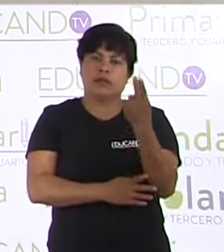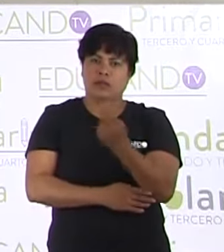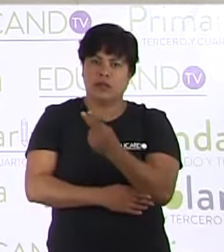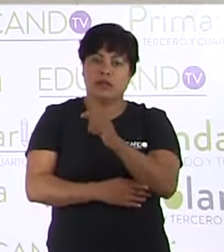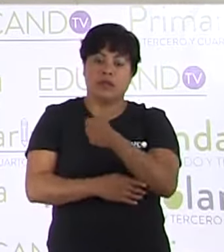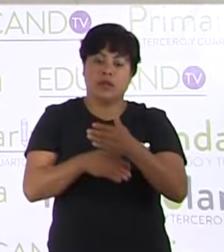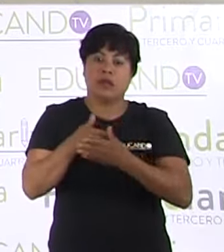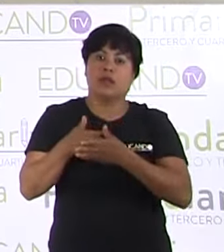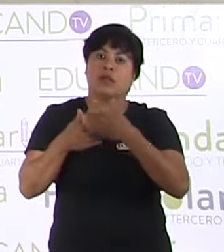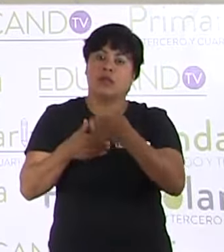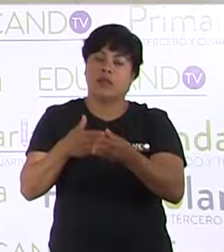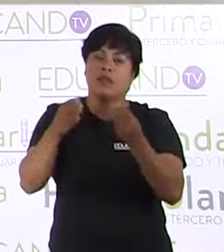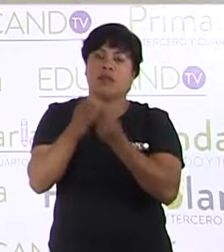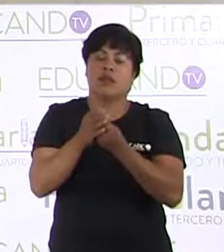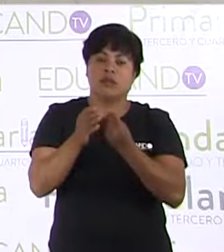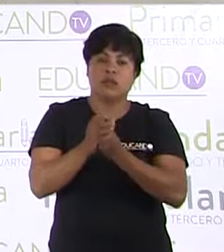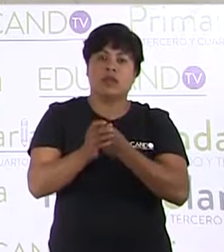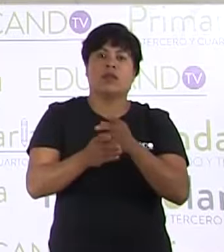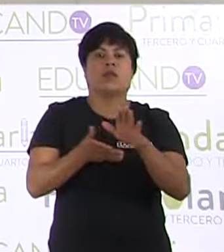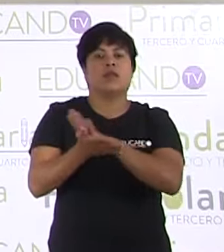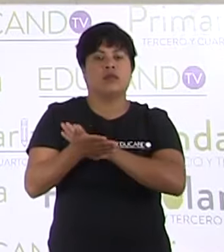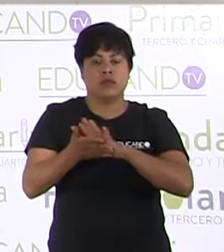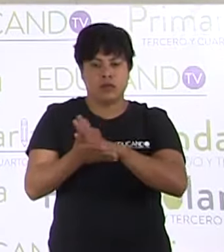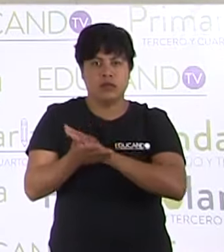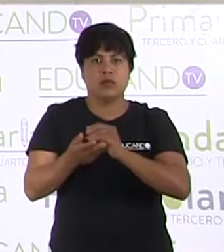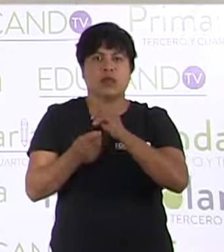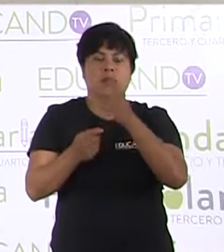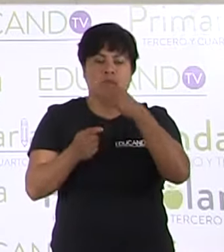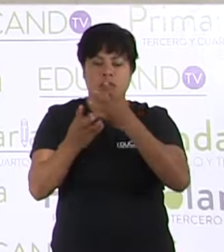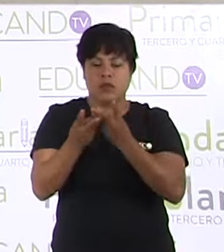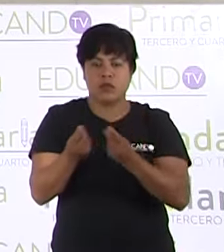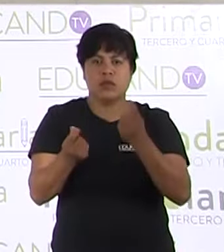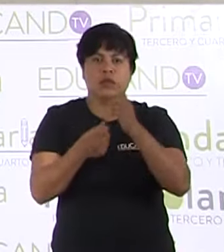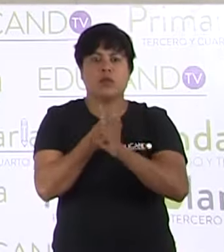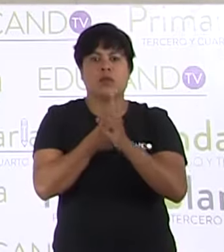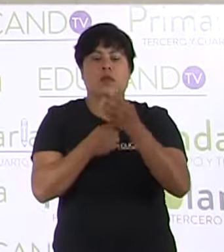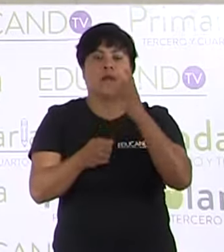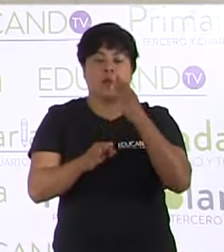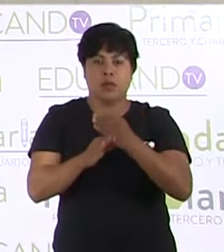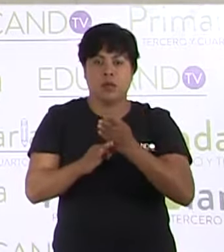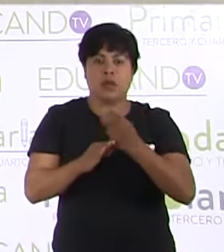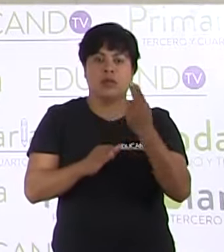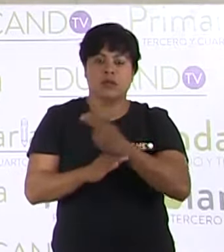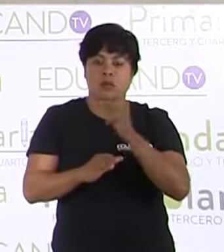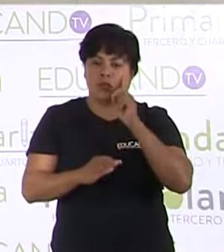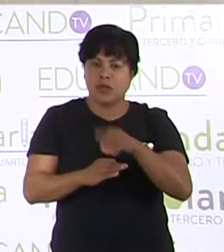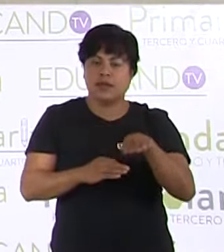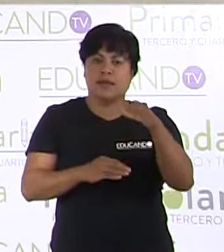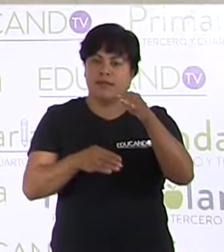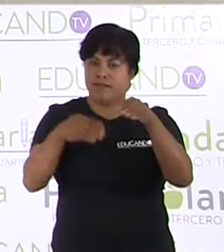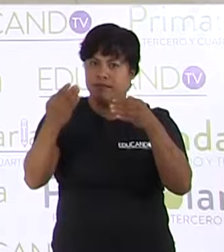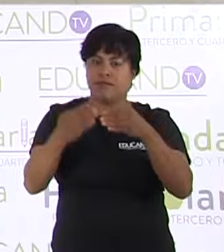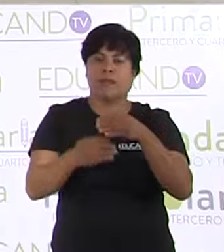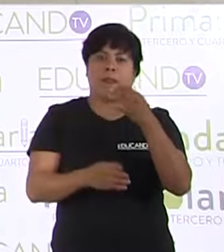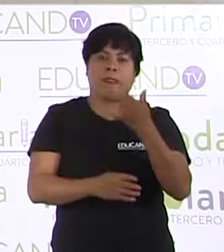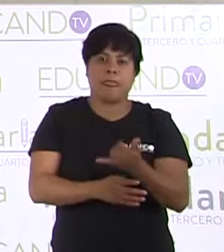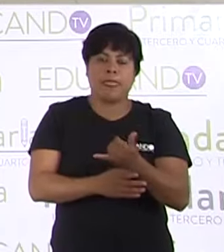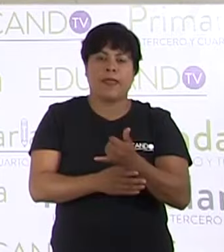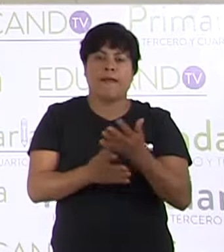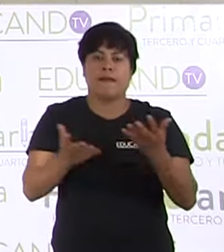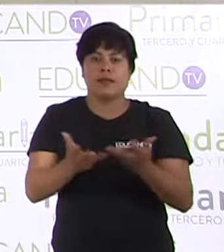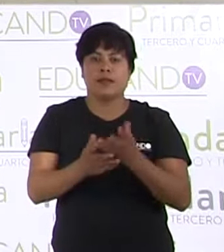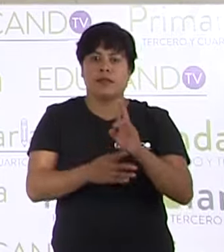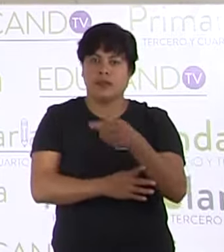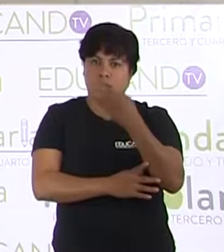en la siguiente clase vamos a retomar la solución de problemas pero hoy necesitamos contextualizar un poco y eh hacer